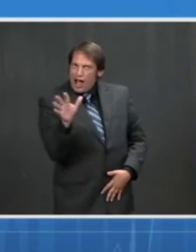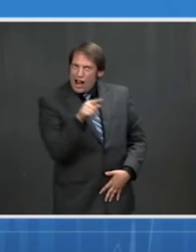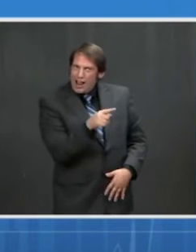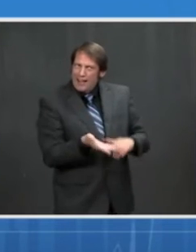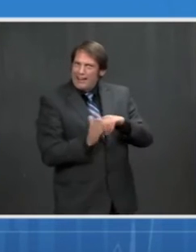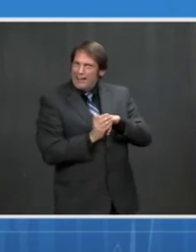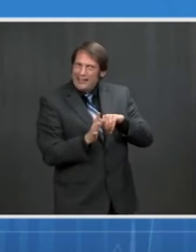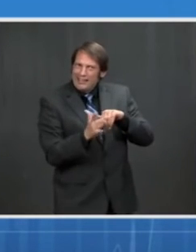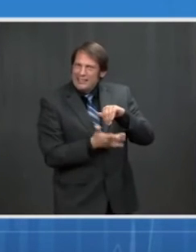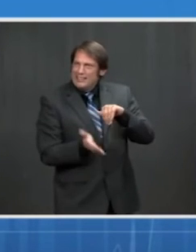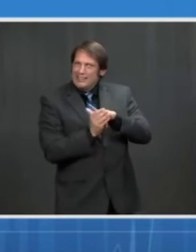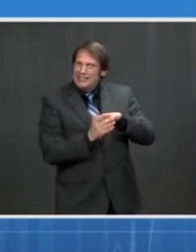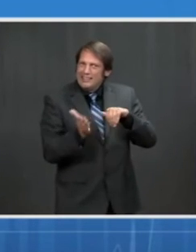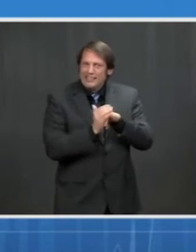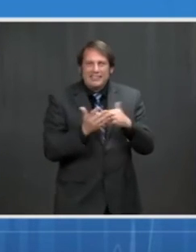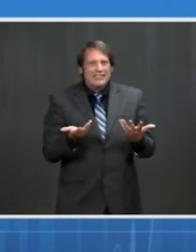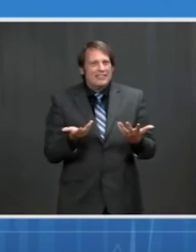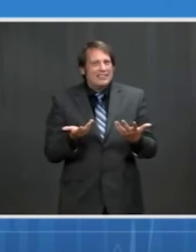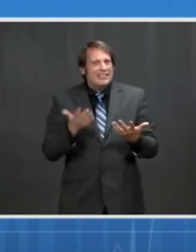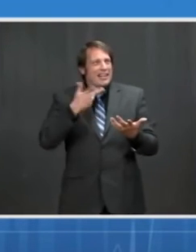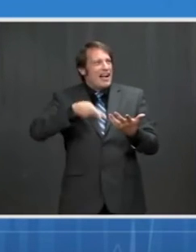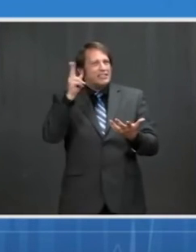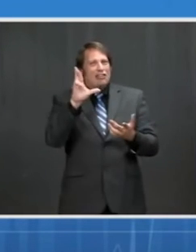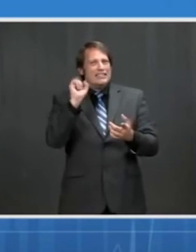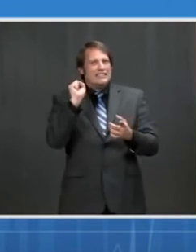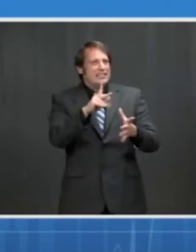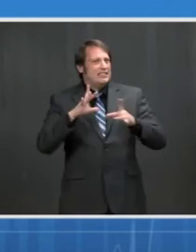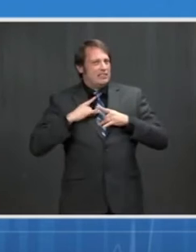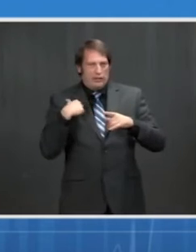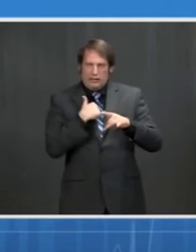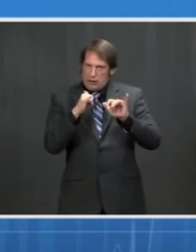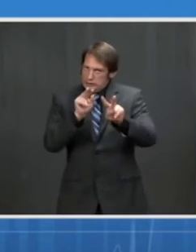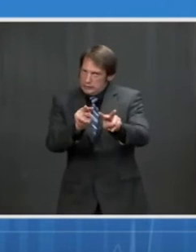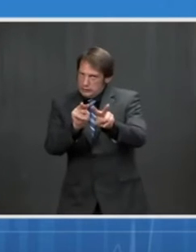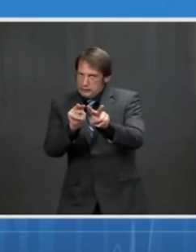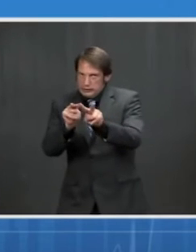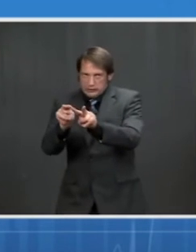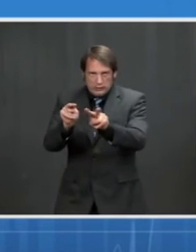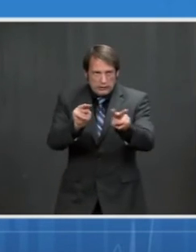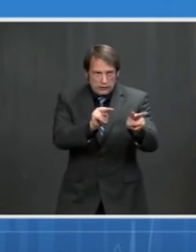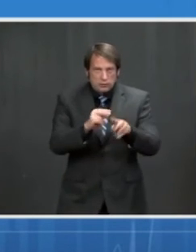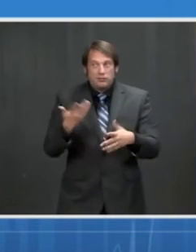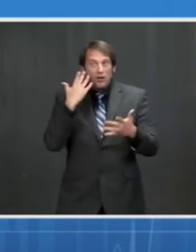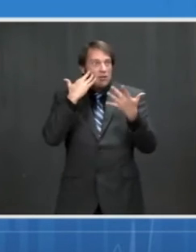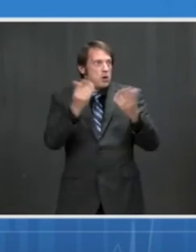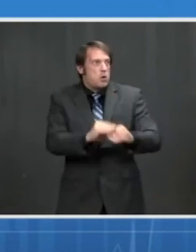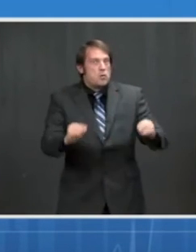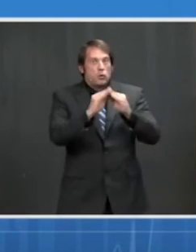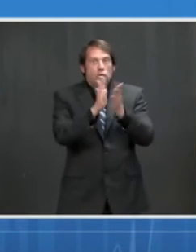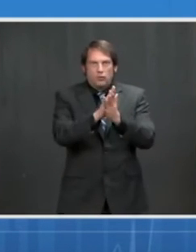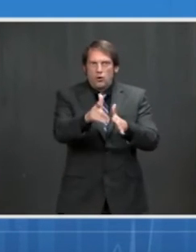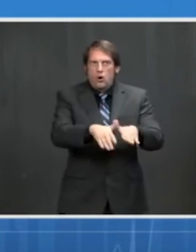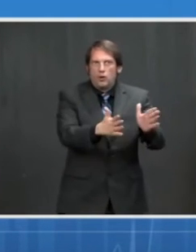estamos monitoreando muy de cerca y a medida que se reabre más escuelas es aún más importante asegurarse de que lo hagan de manera segura con un